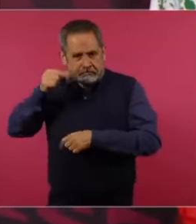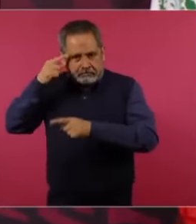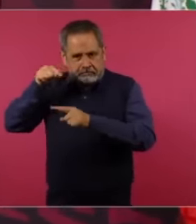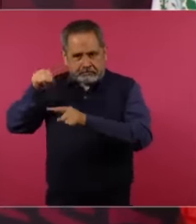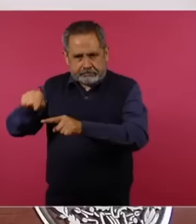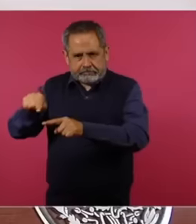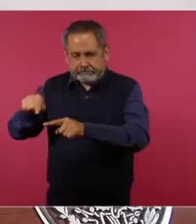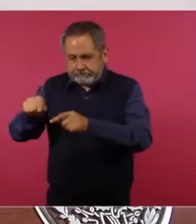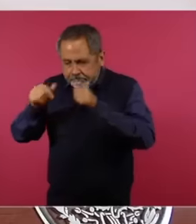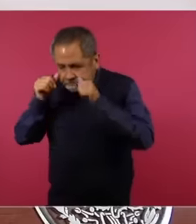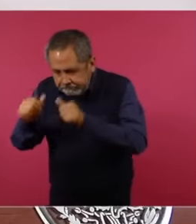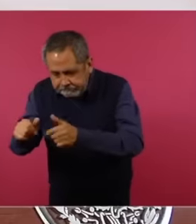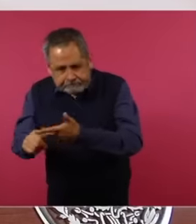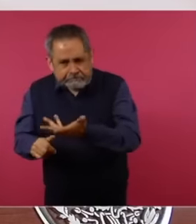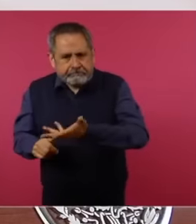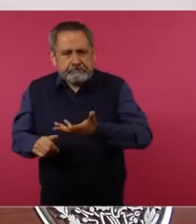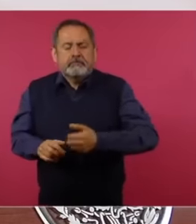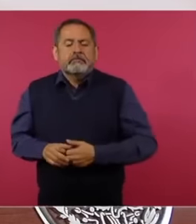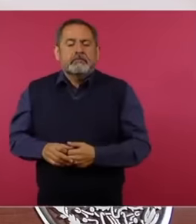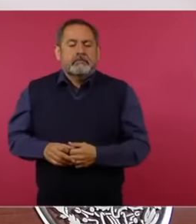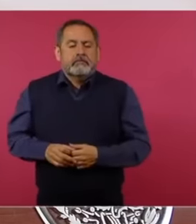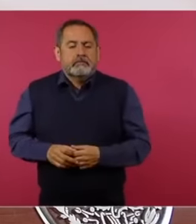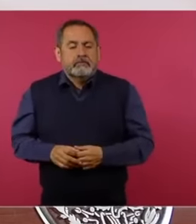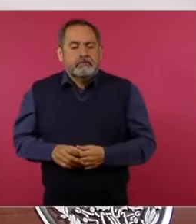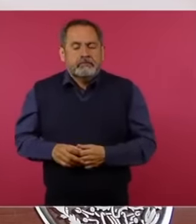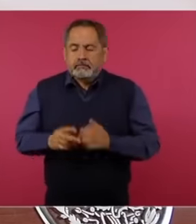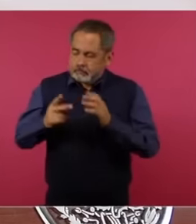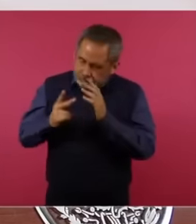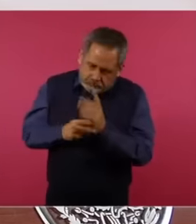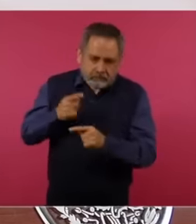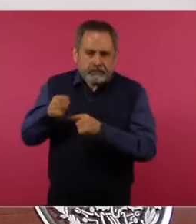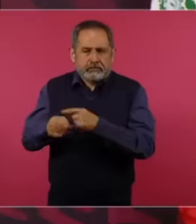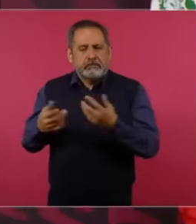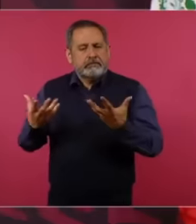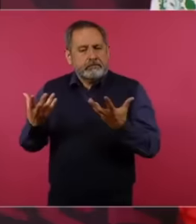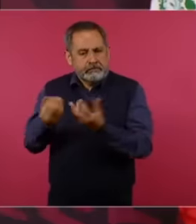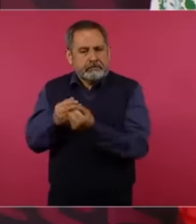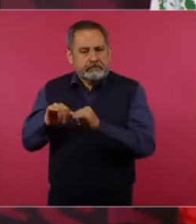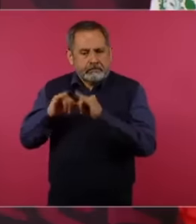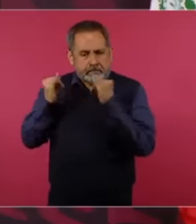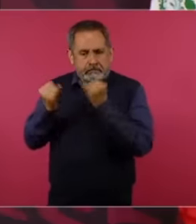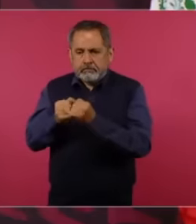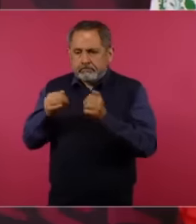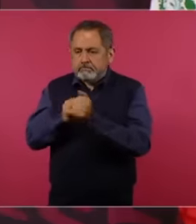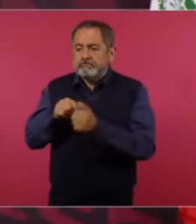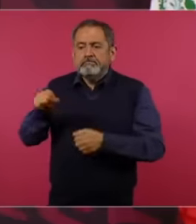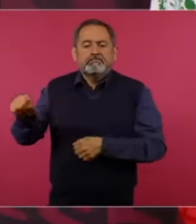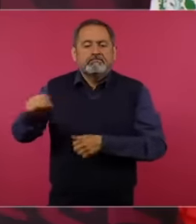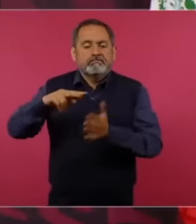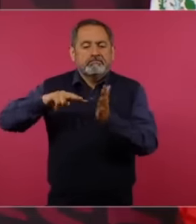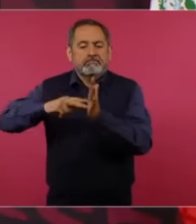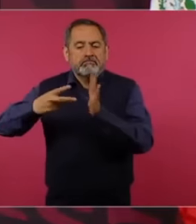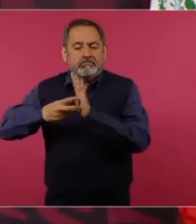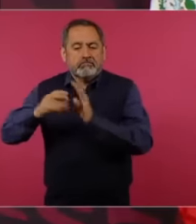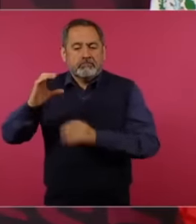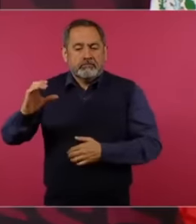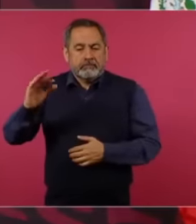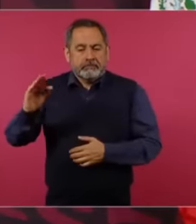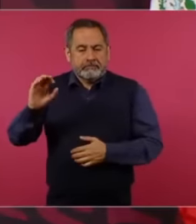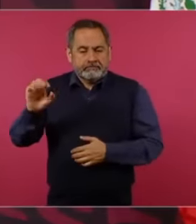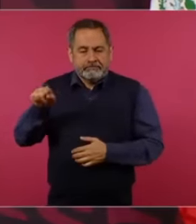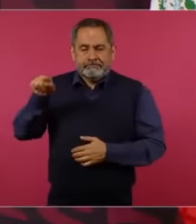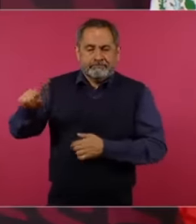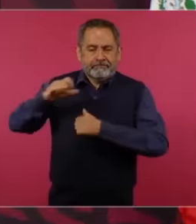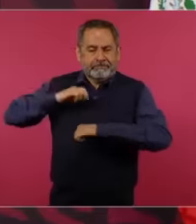ocupara de eso y volvemos otra vez a los ingenieros de la Comisión Federal de